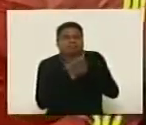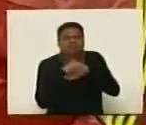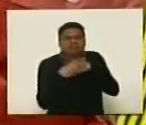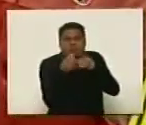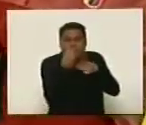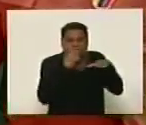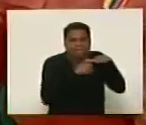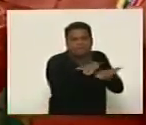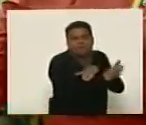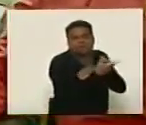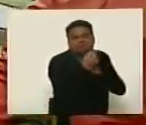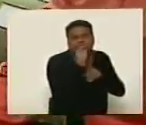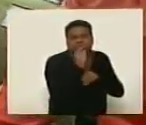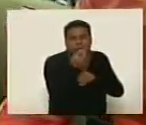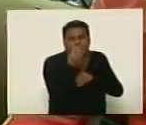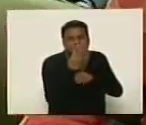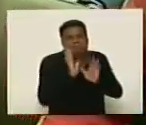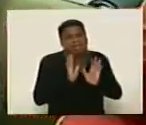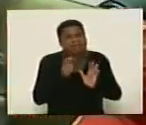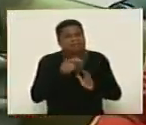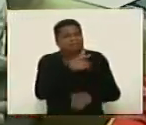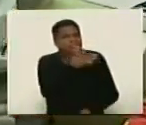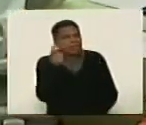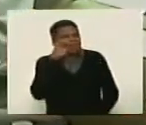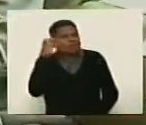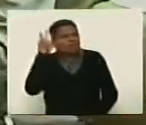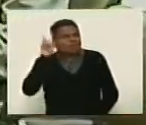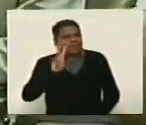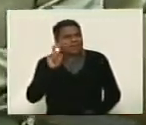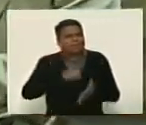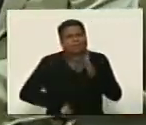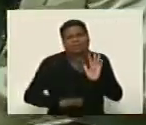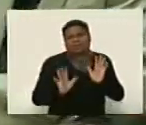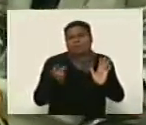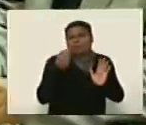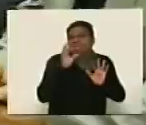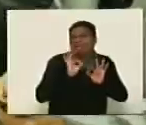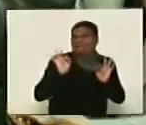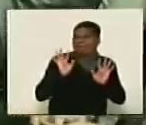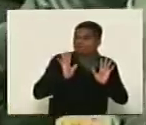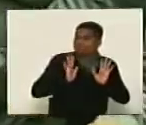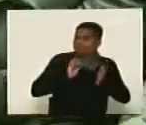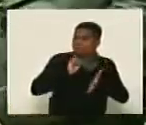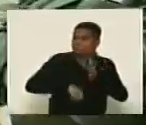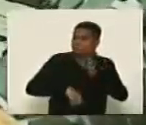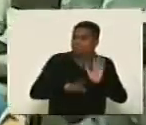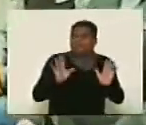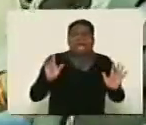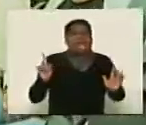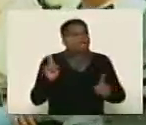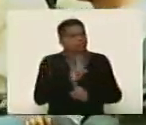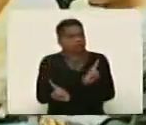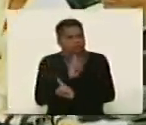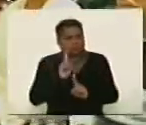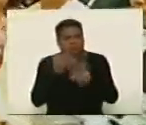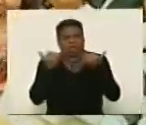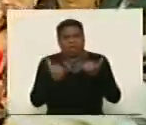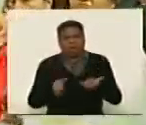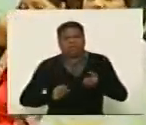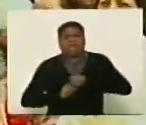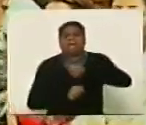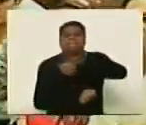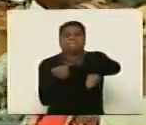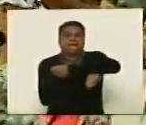que son del pueblo venezolano. Entonces, tenemos, esas son las bases estructurales de